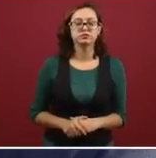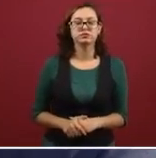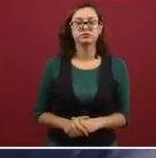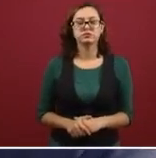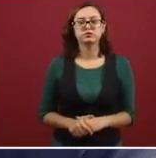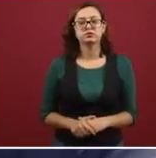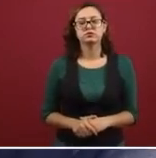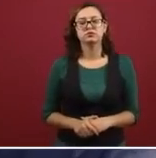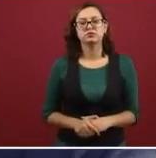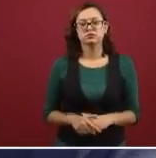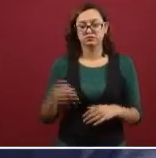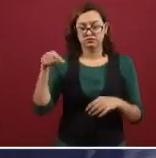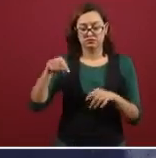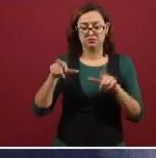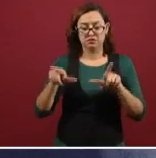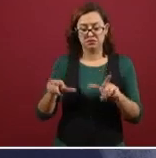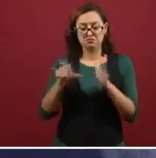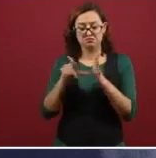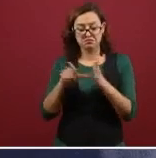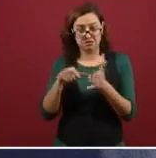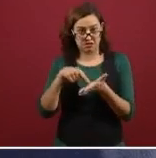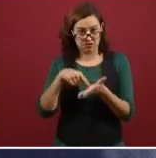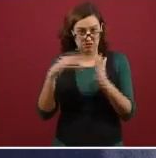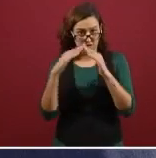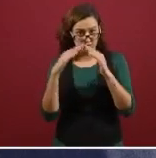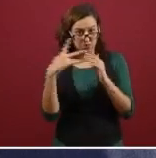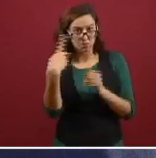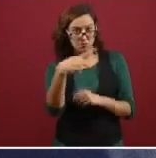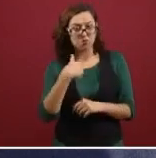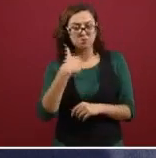esta es su dirección porque se la quiero mandar.